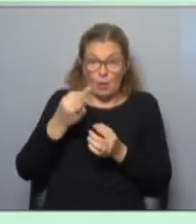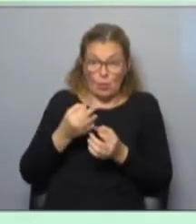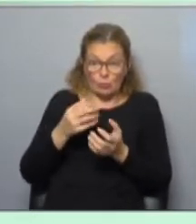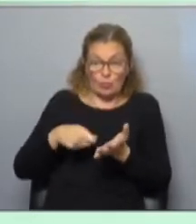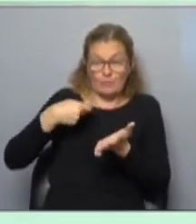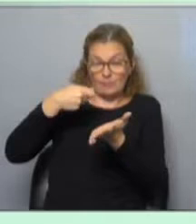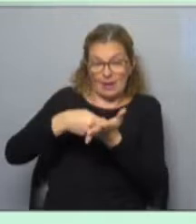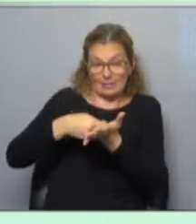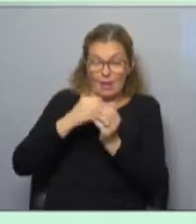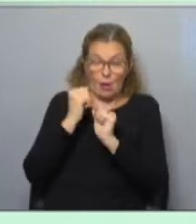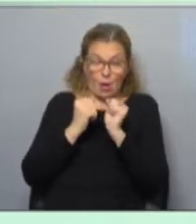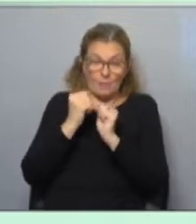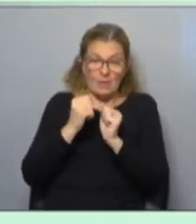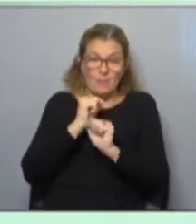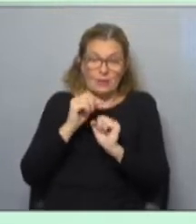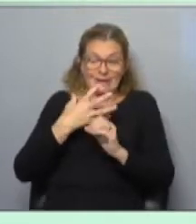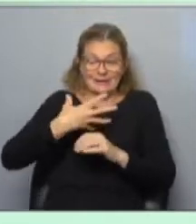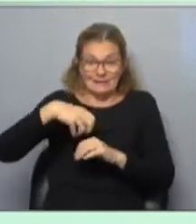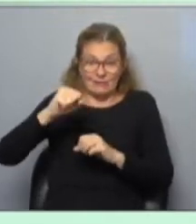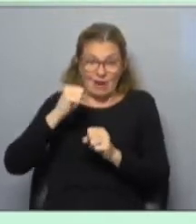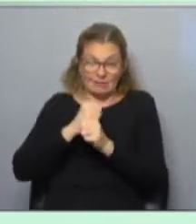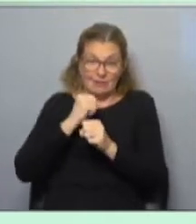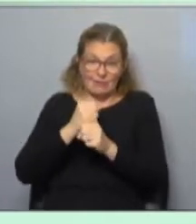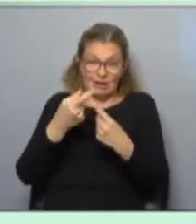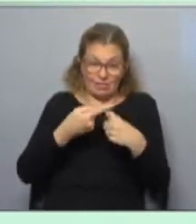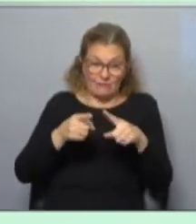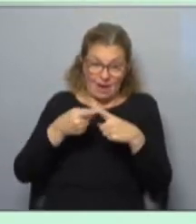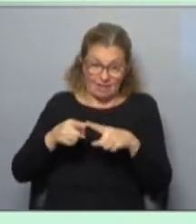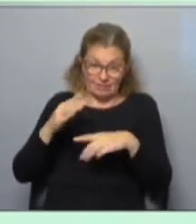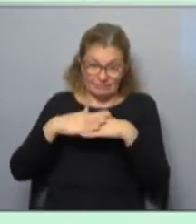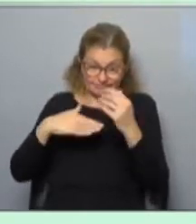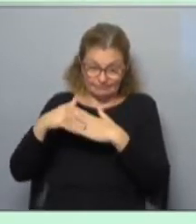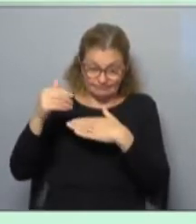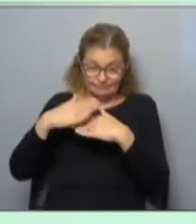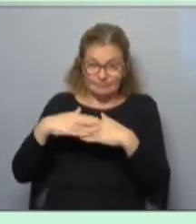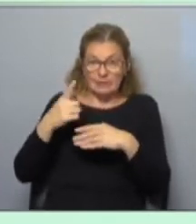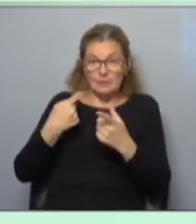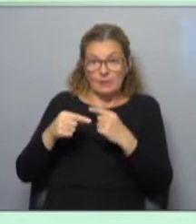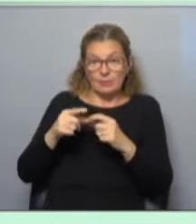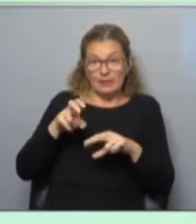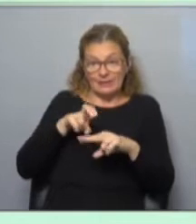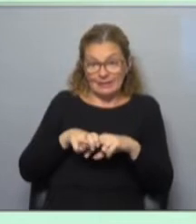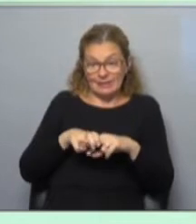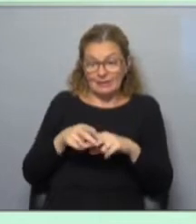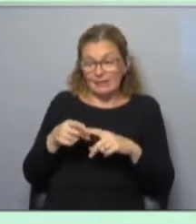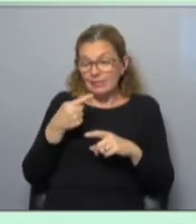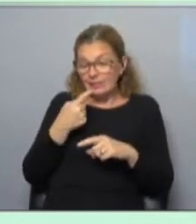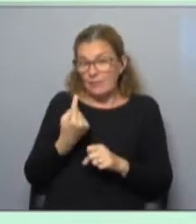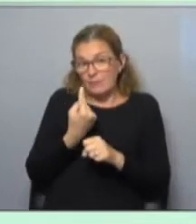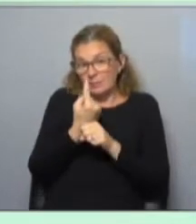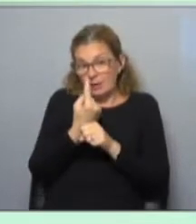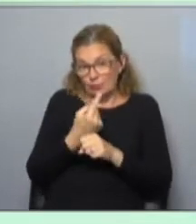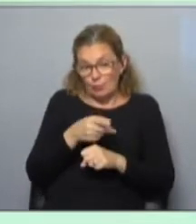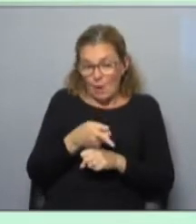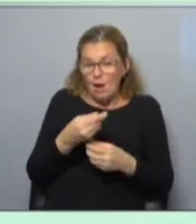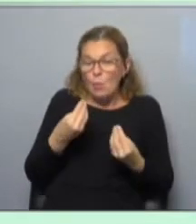recursos económicos para poder llevar adelante varias obras. Lamentablemente, hubo que sentarse a priorizar cuáles eran las obras que